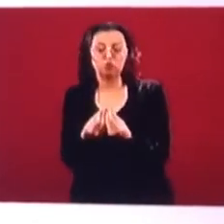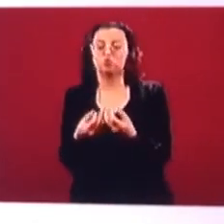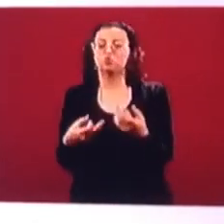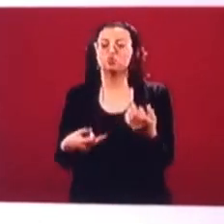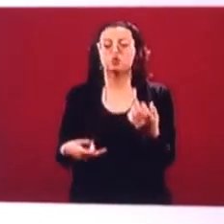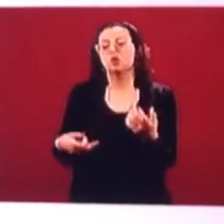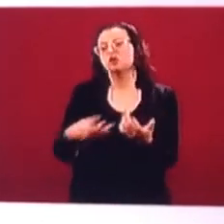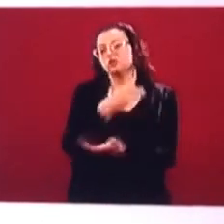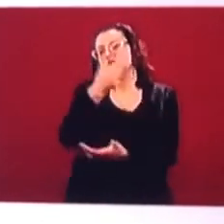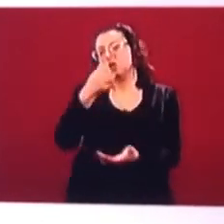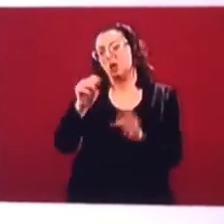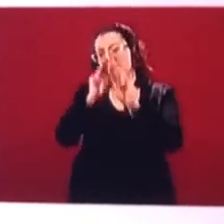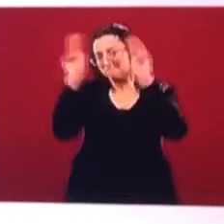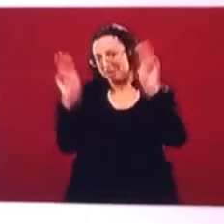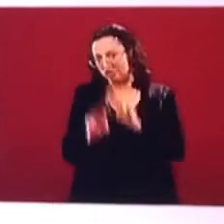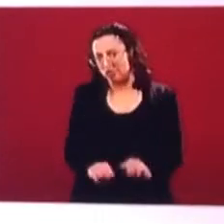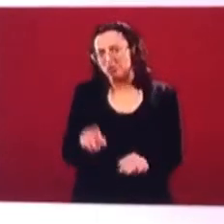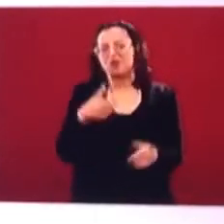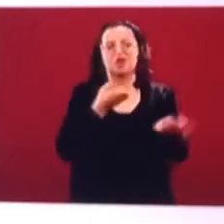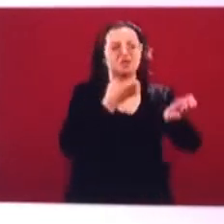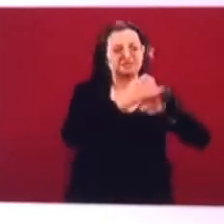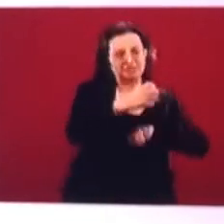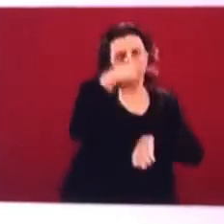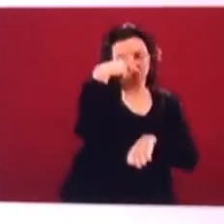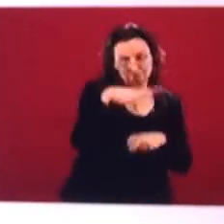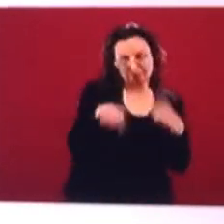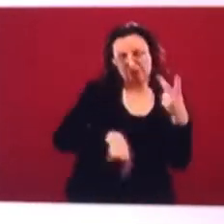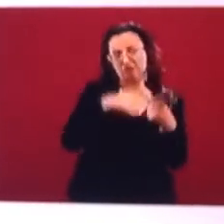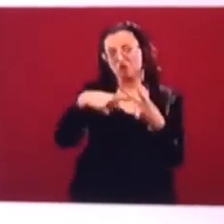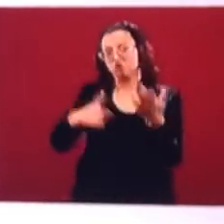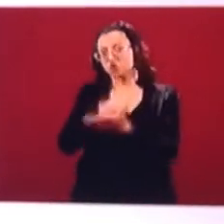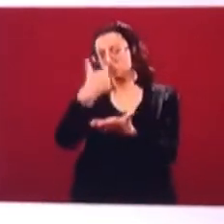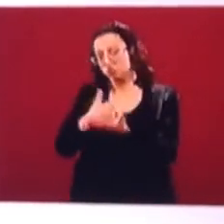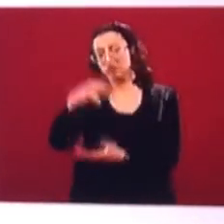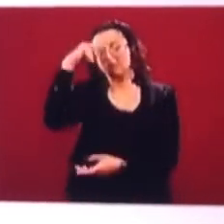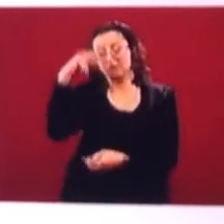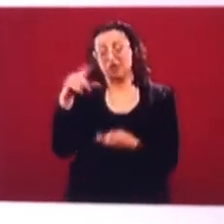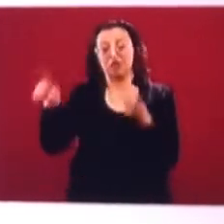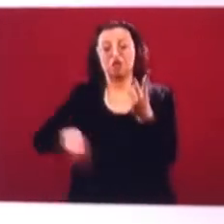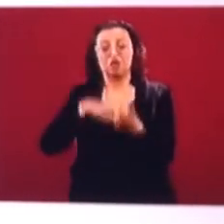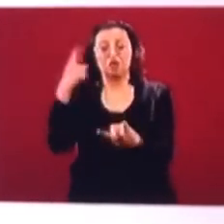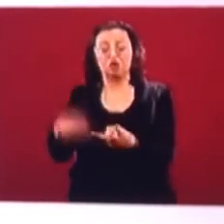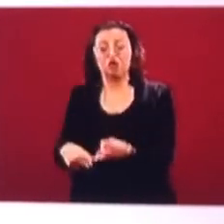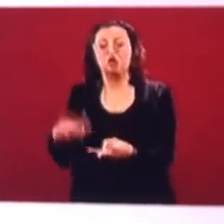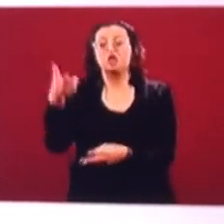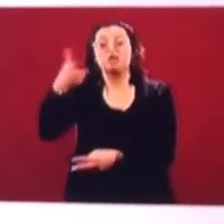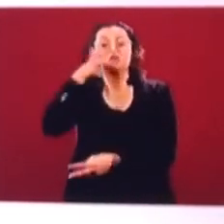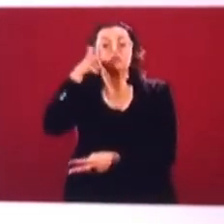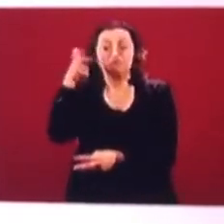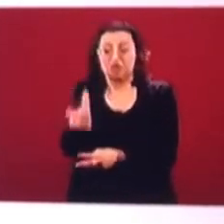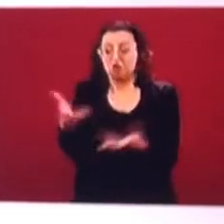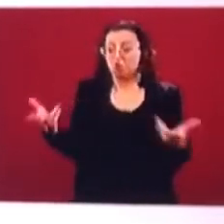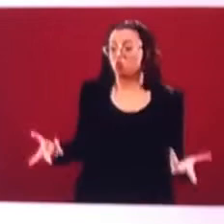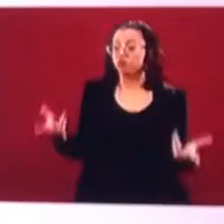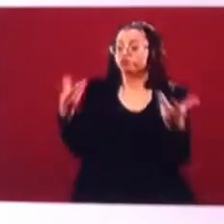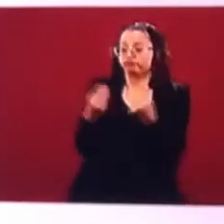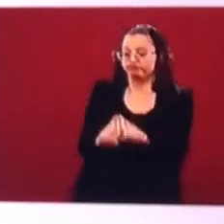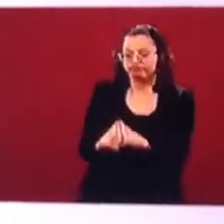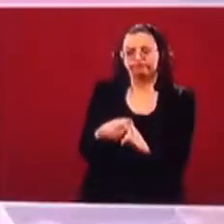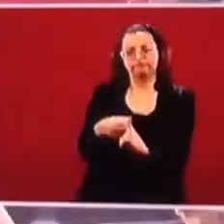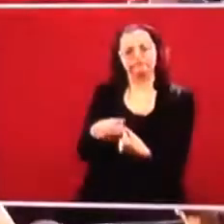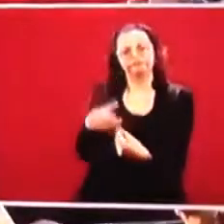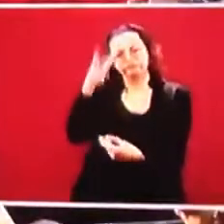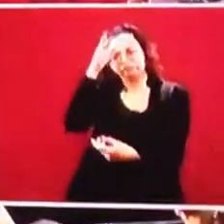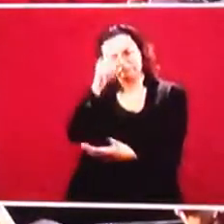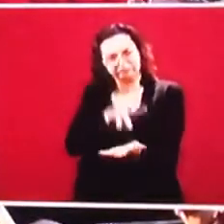no respetan lo más mínimo. Son, insisto, personas que tendrán que el gobernador zamarrear el árbol para que